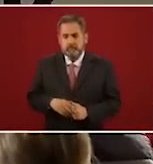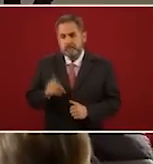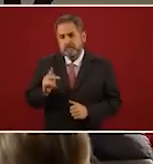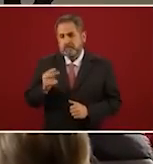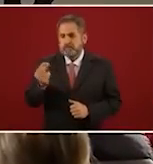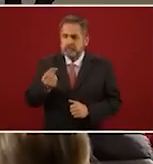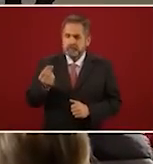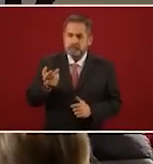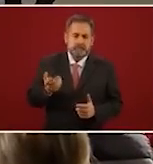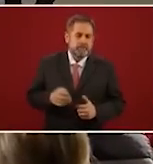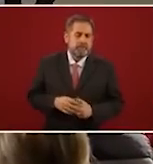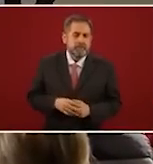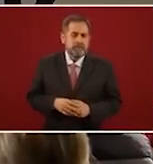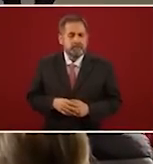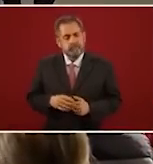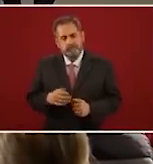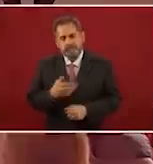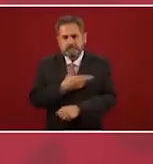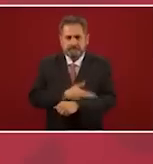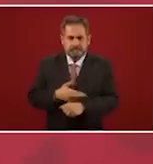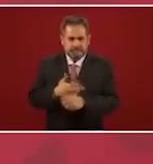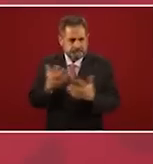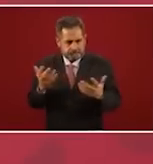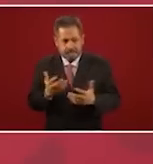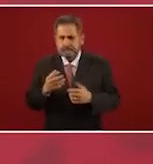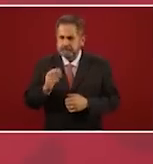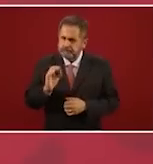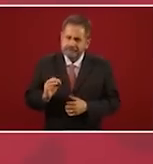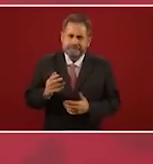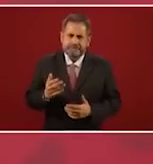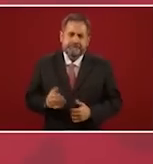tenemos que hacerlo